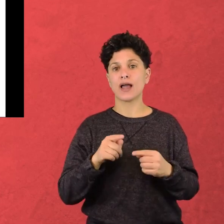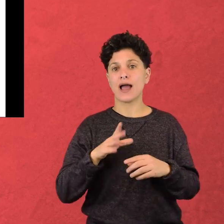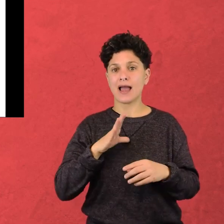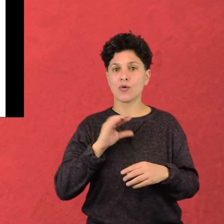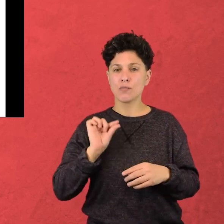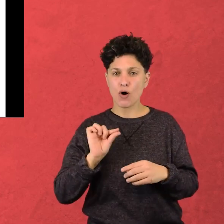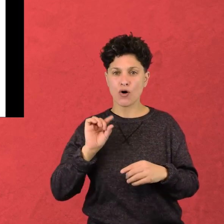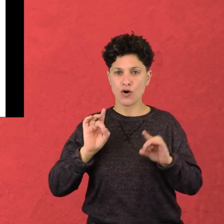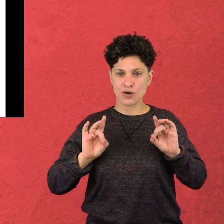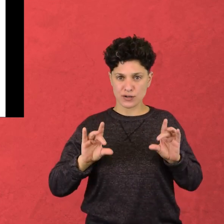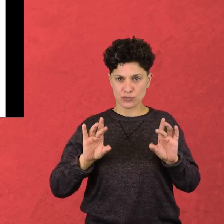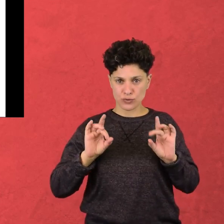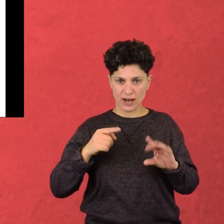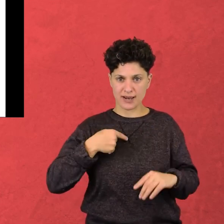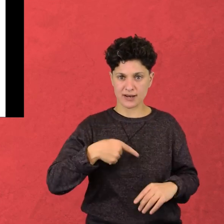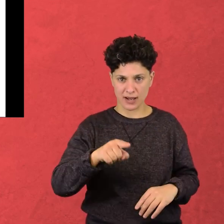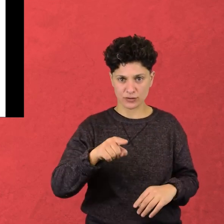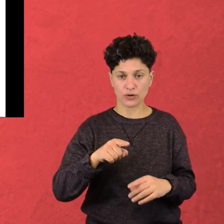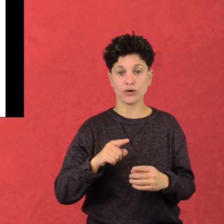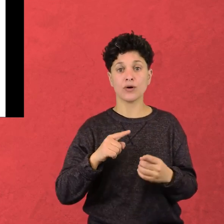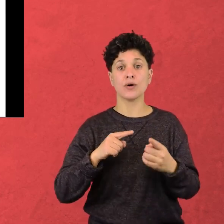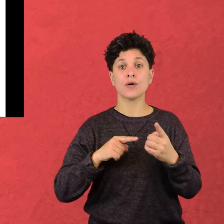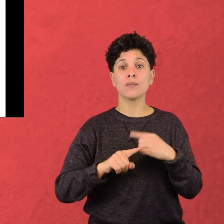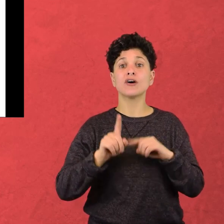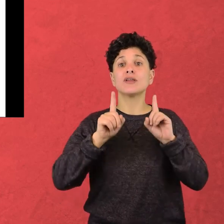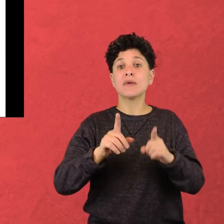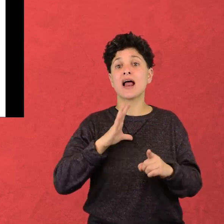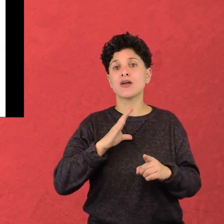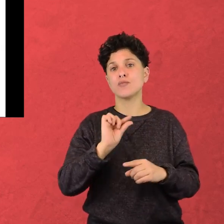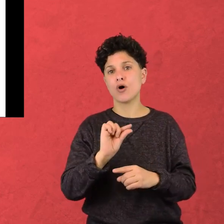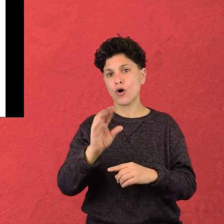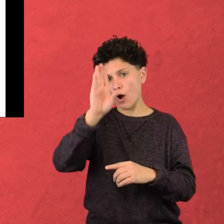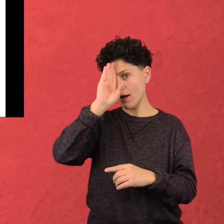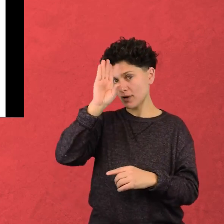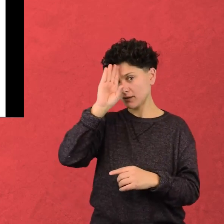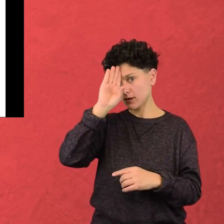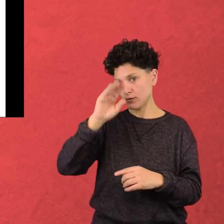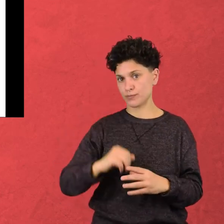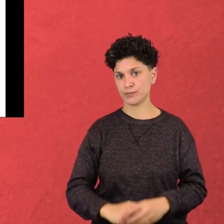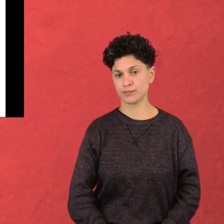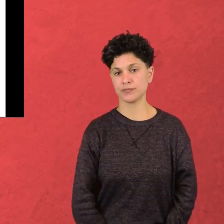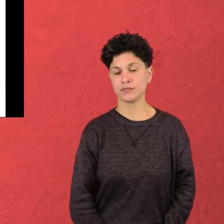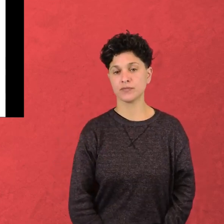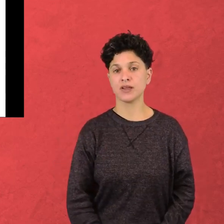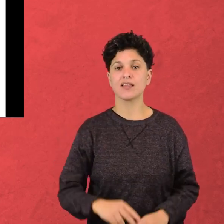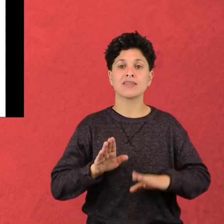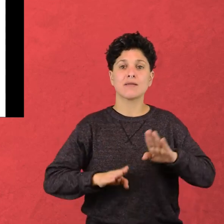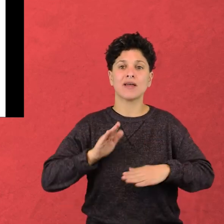humano y es en parte innata y en